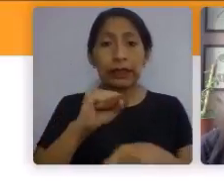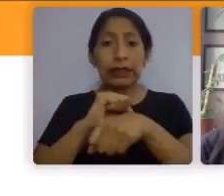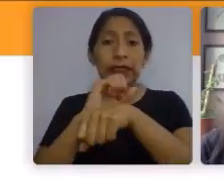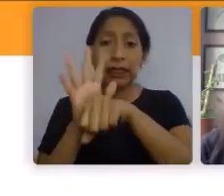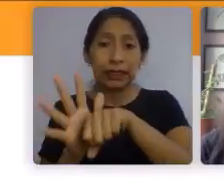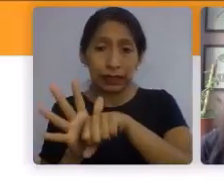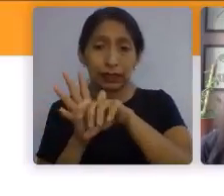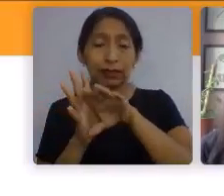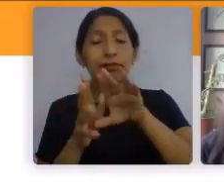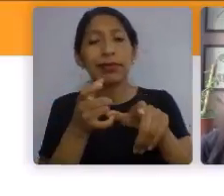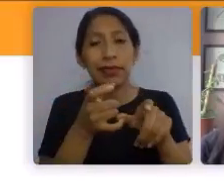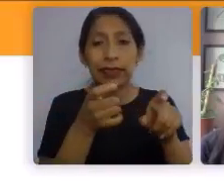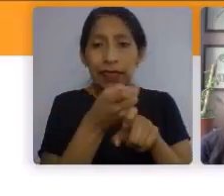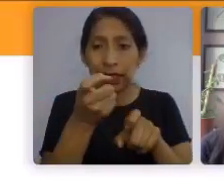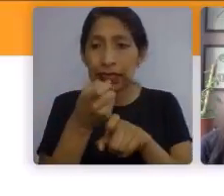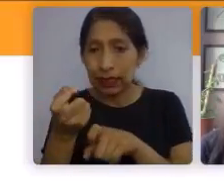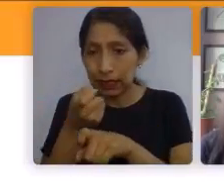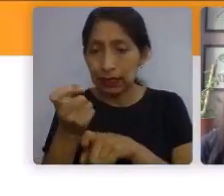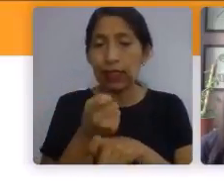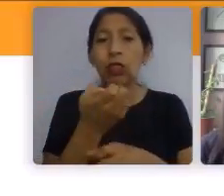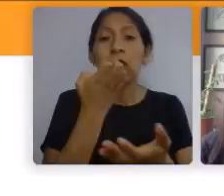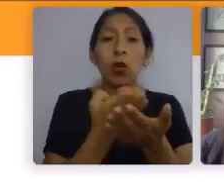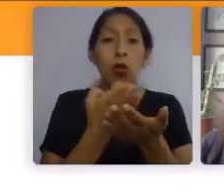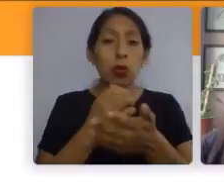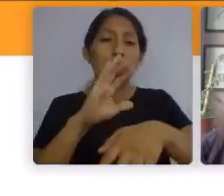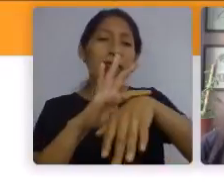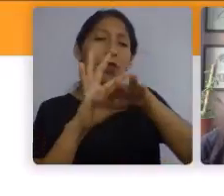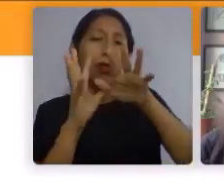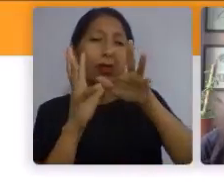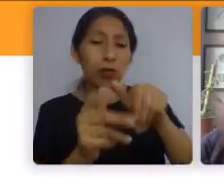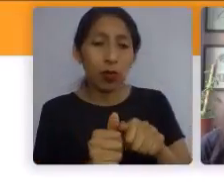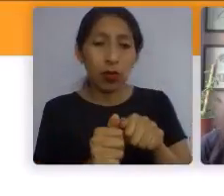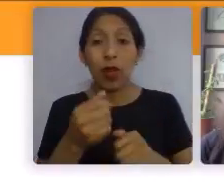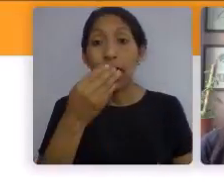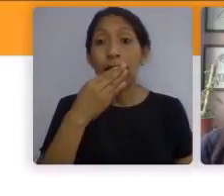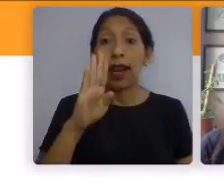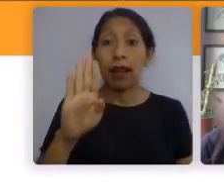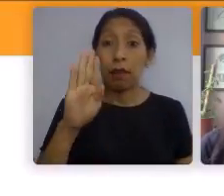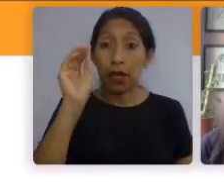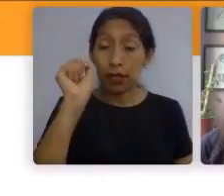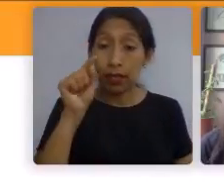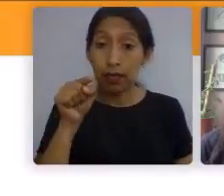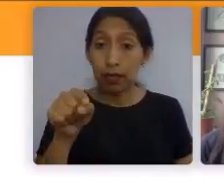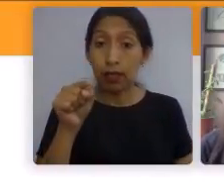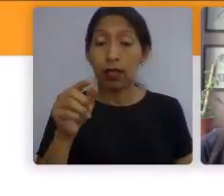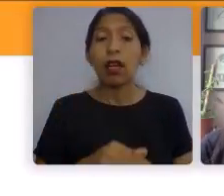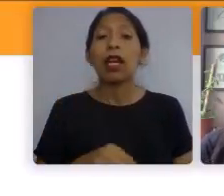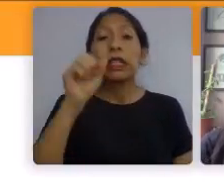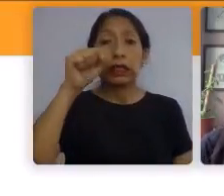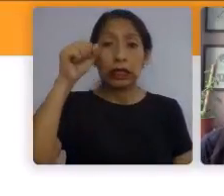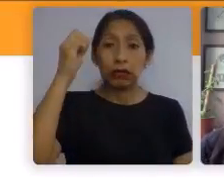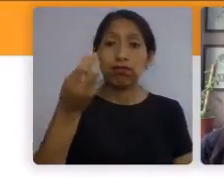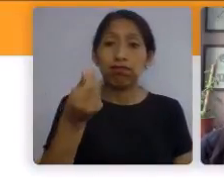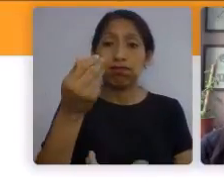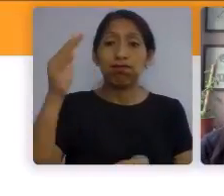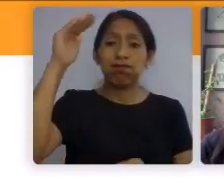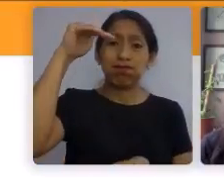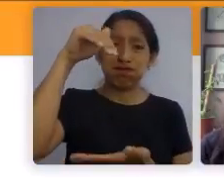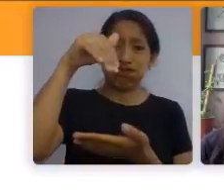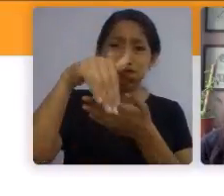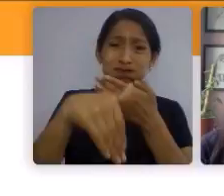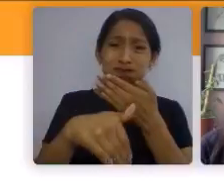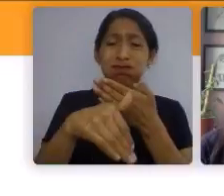afectando las economías alrededor del mundo. En el caso de Alemania en particular, hubo una caída de casi 5